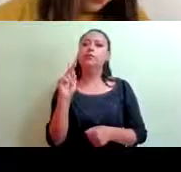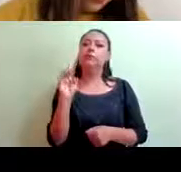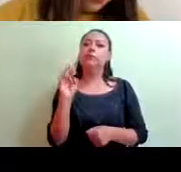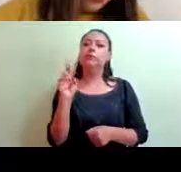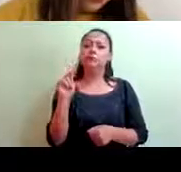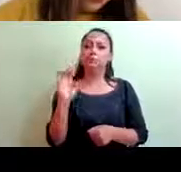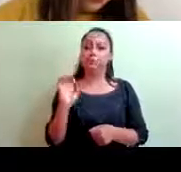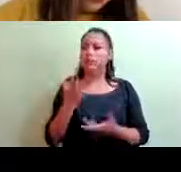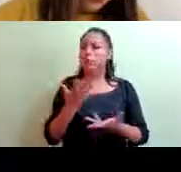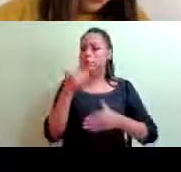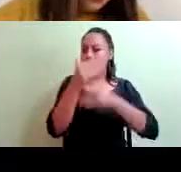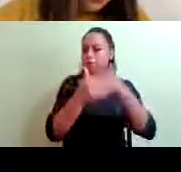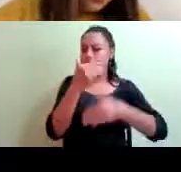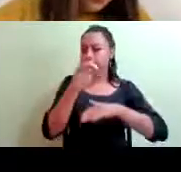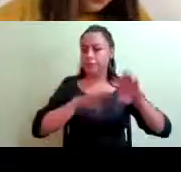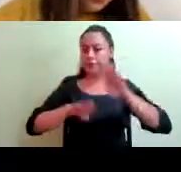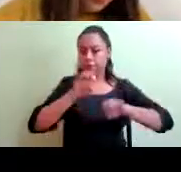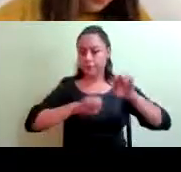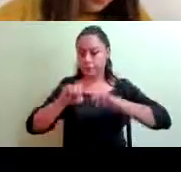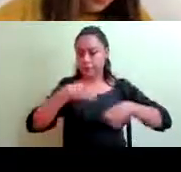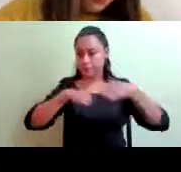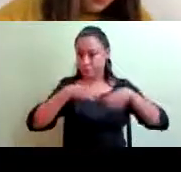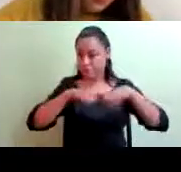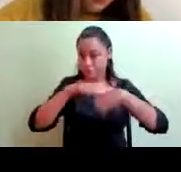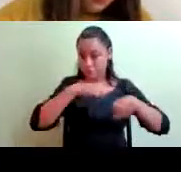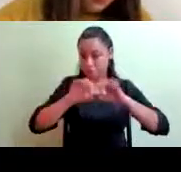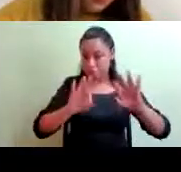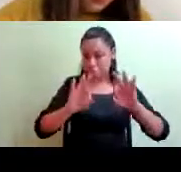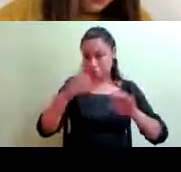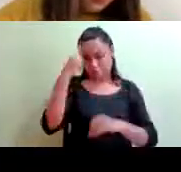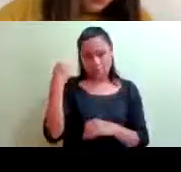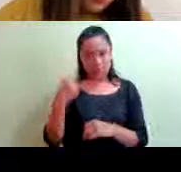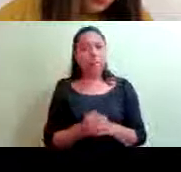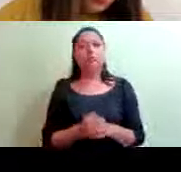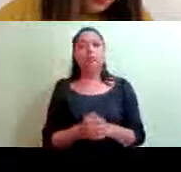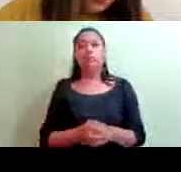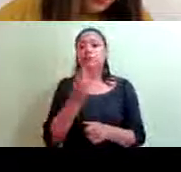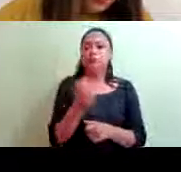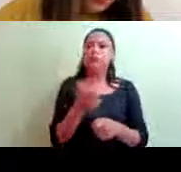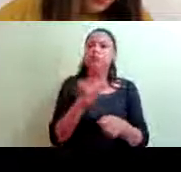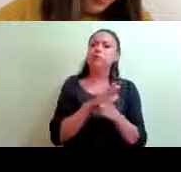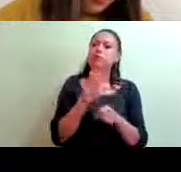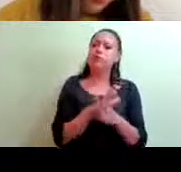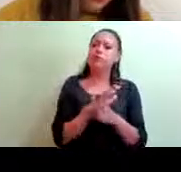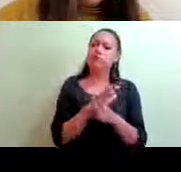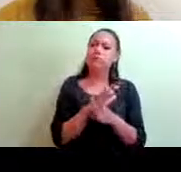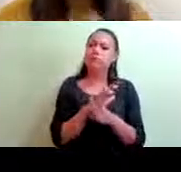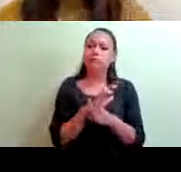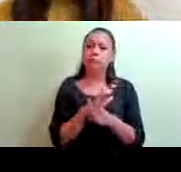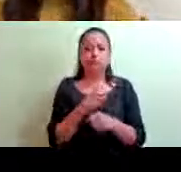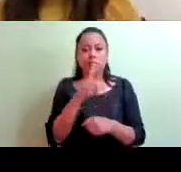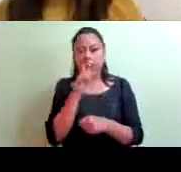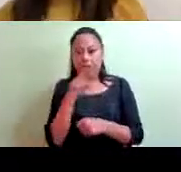los procesos ecológicos vitales para la producción de los otros 3 servicios ambientales. Tienen que ver con el ciclo del agua, con la formación del